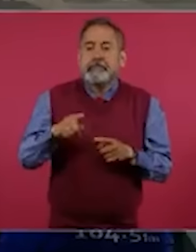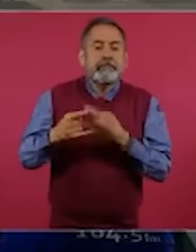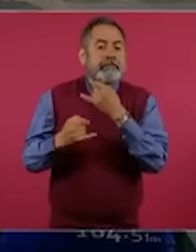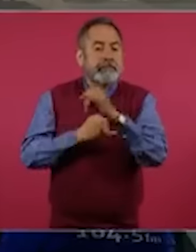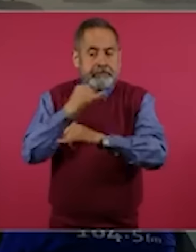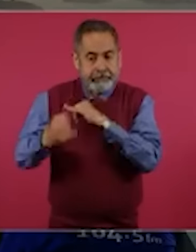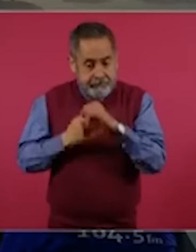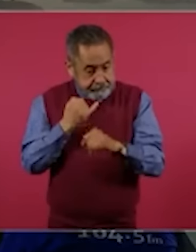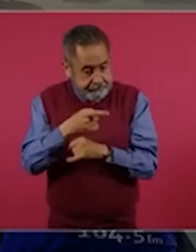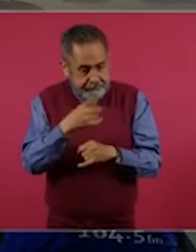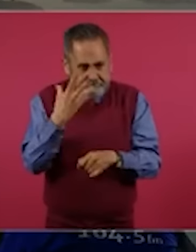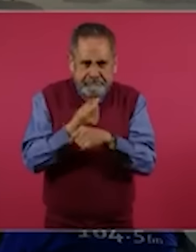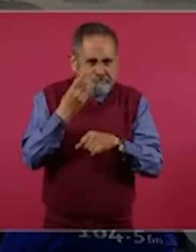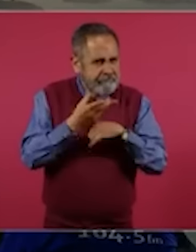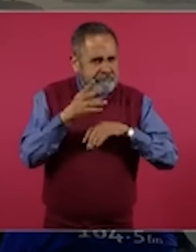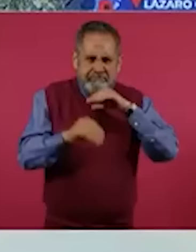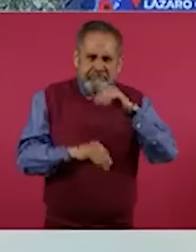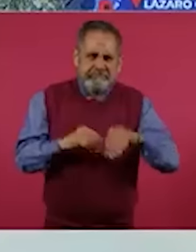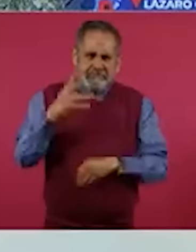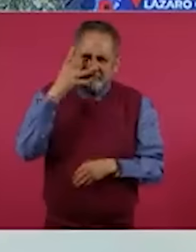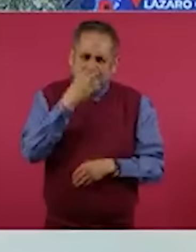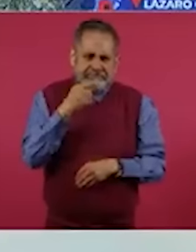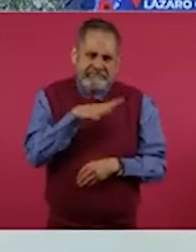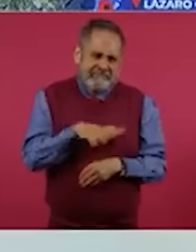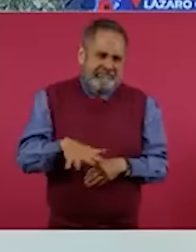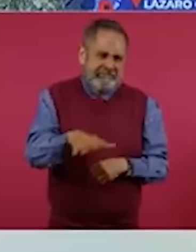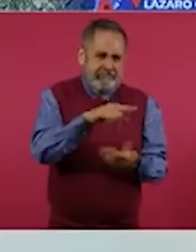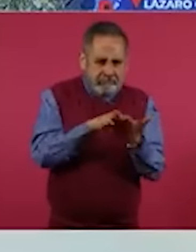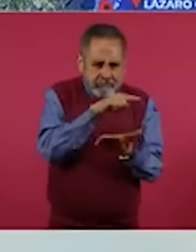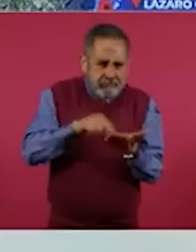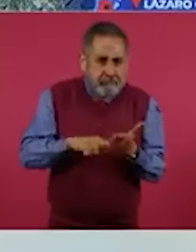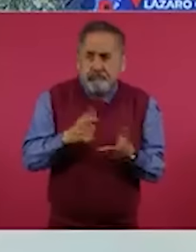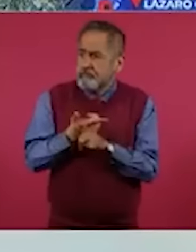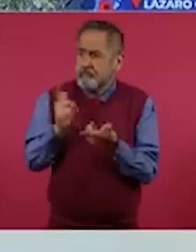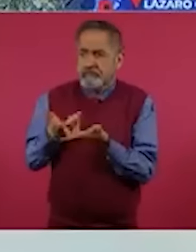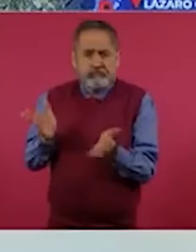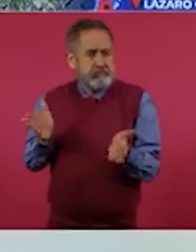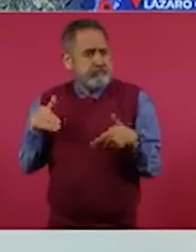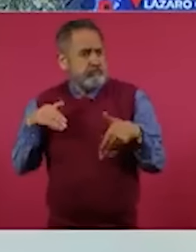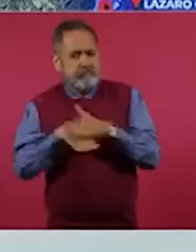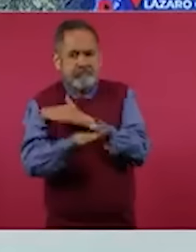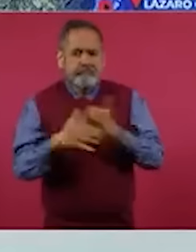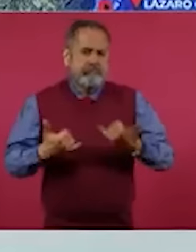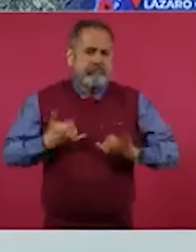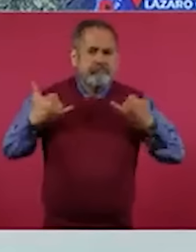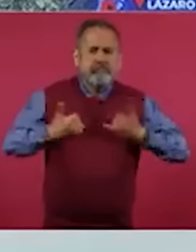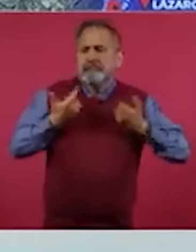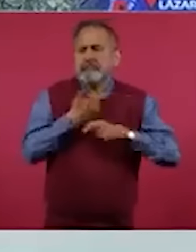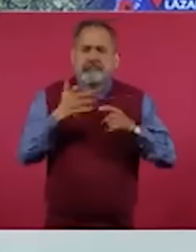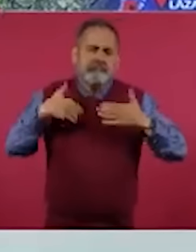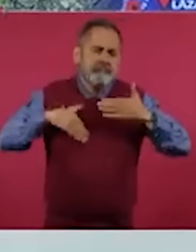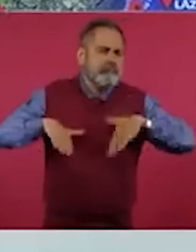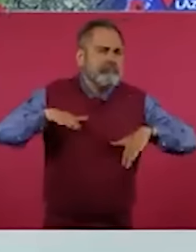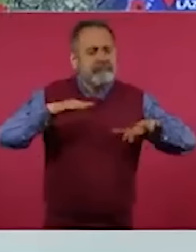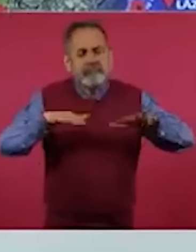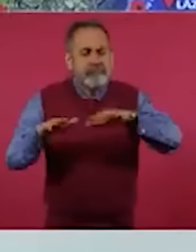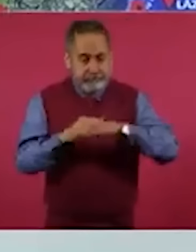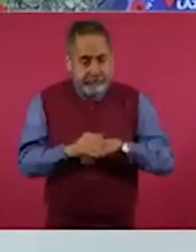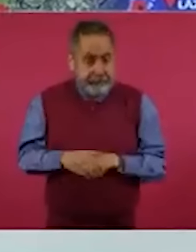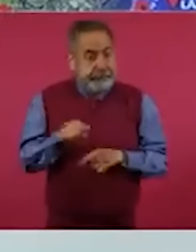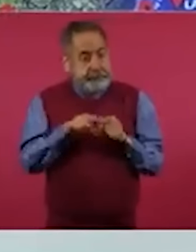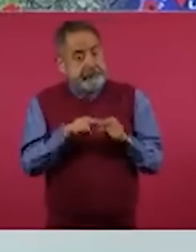por el diseño de estos espacios públicos dedicados a los jóvenes. Y de ahí